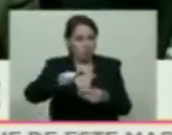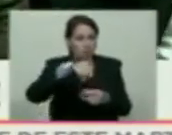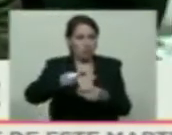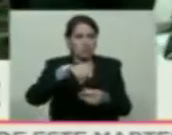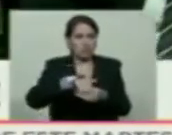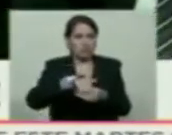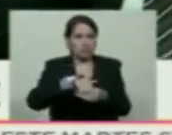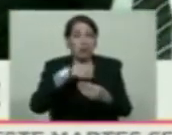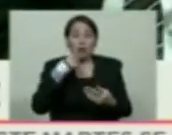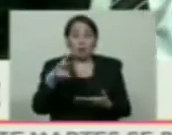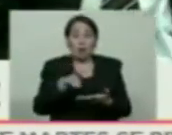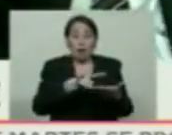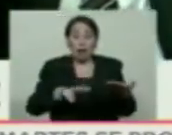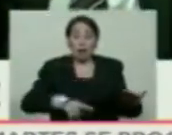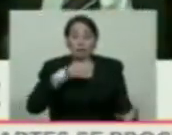voy a leer un